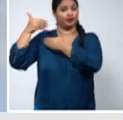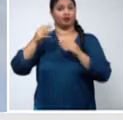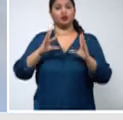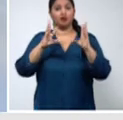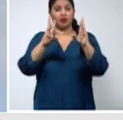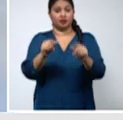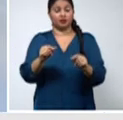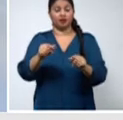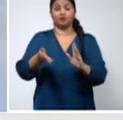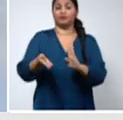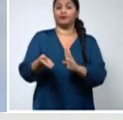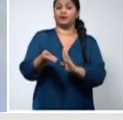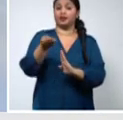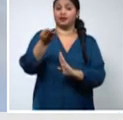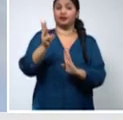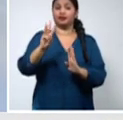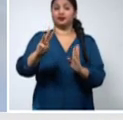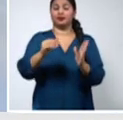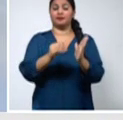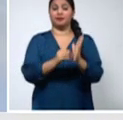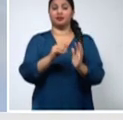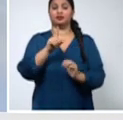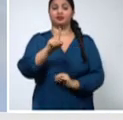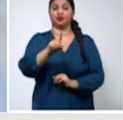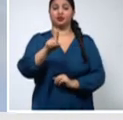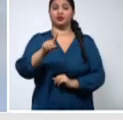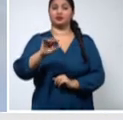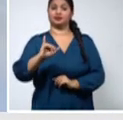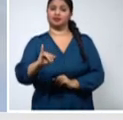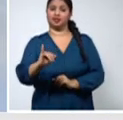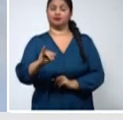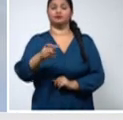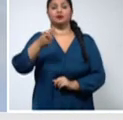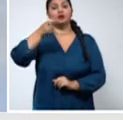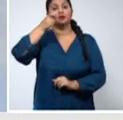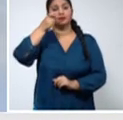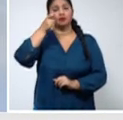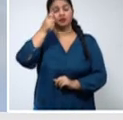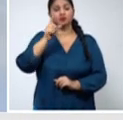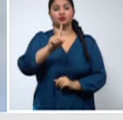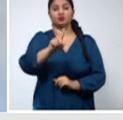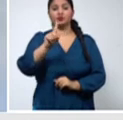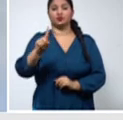de 3.116, en vigilancia